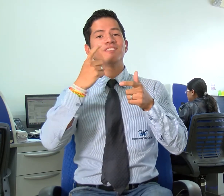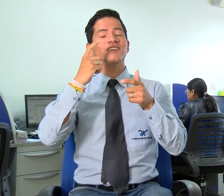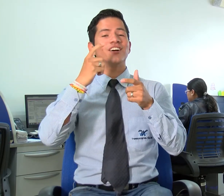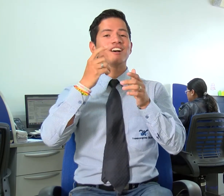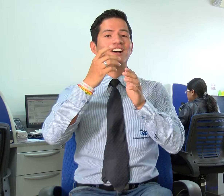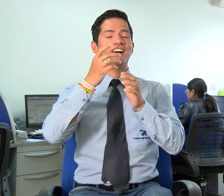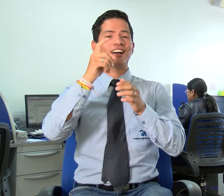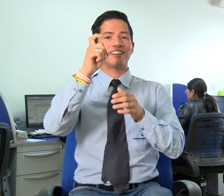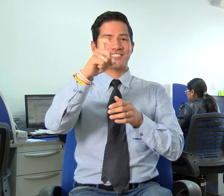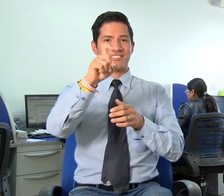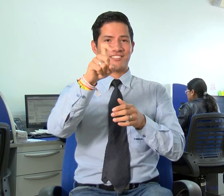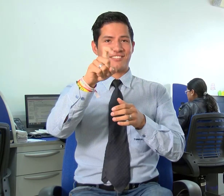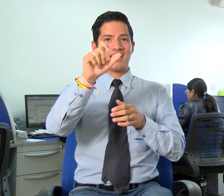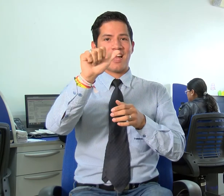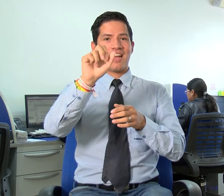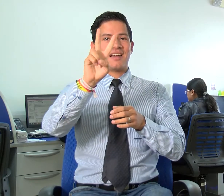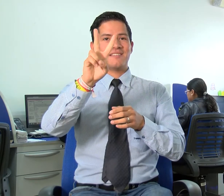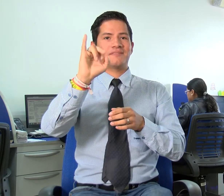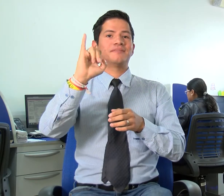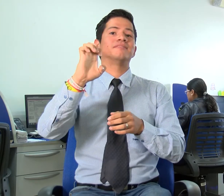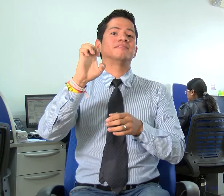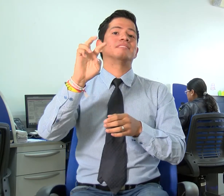Mi otro compañero es Javier.